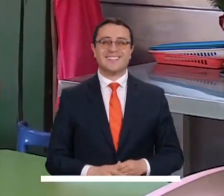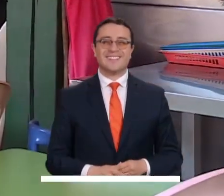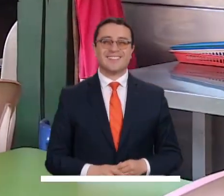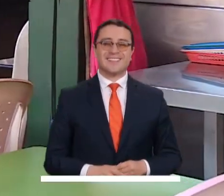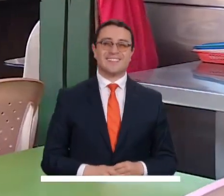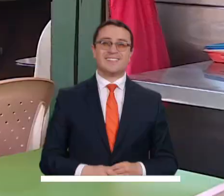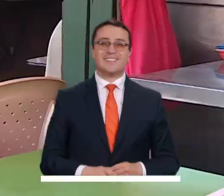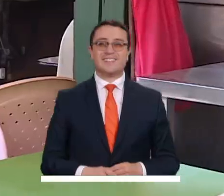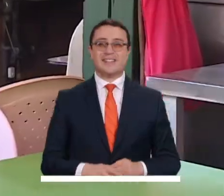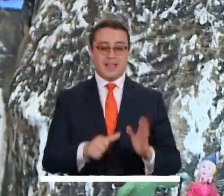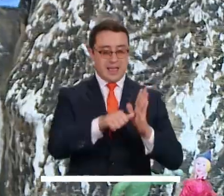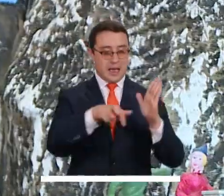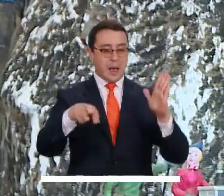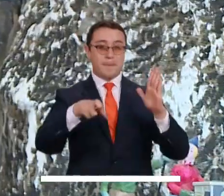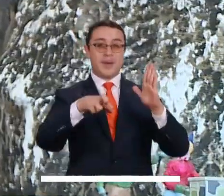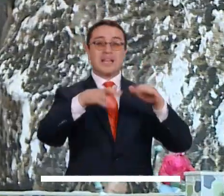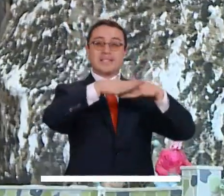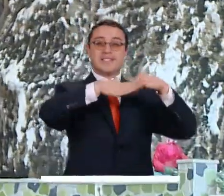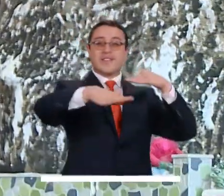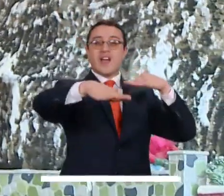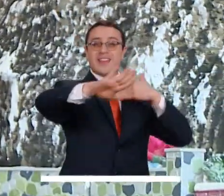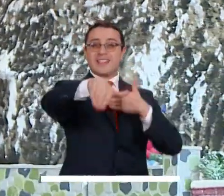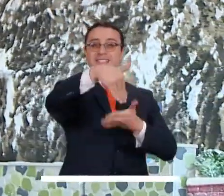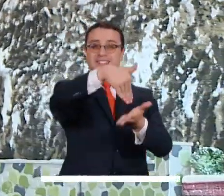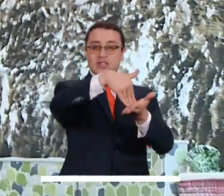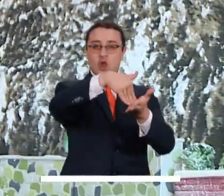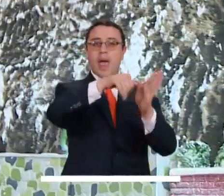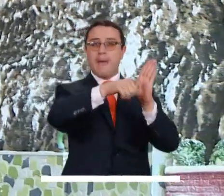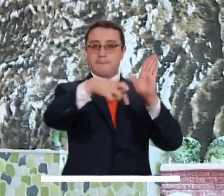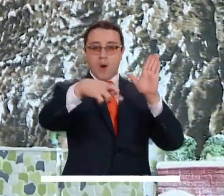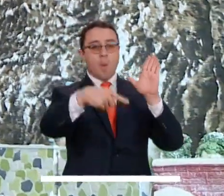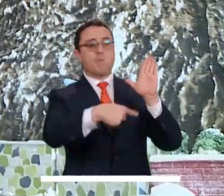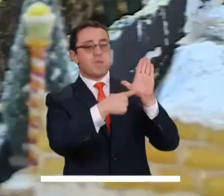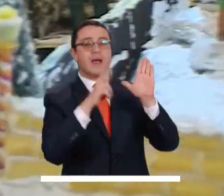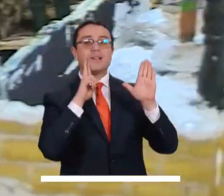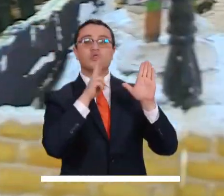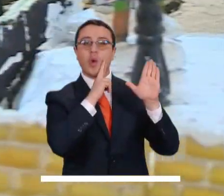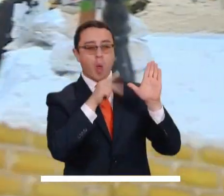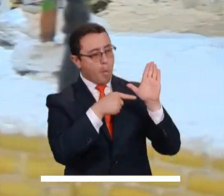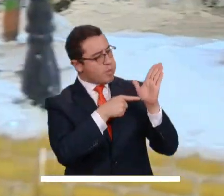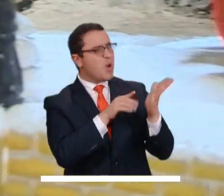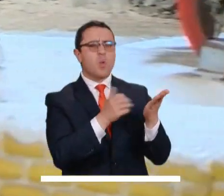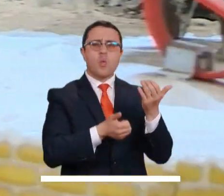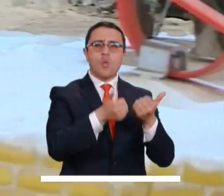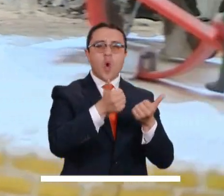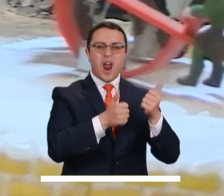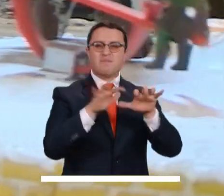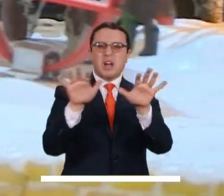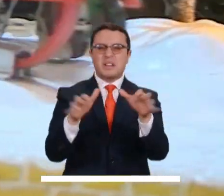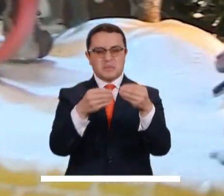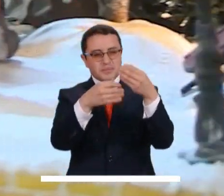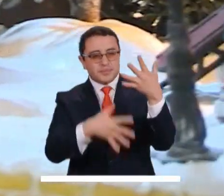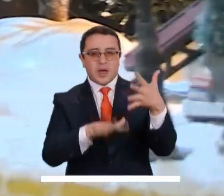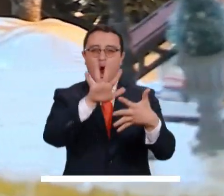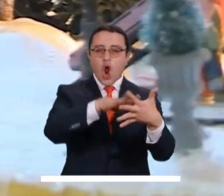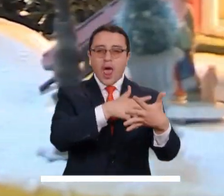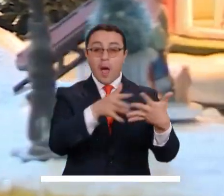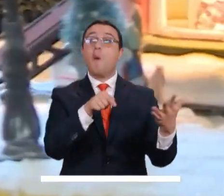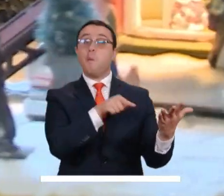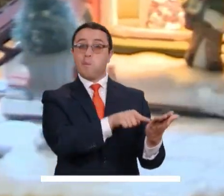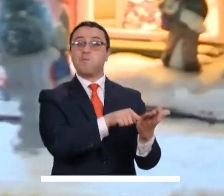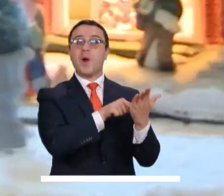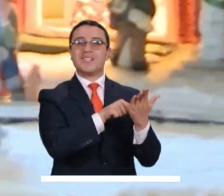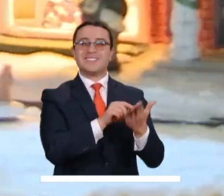A través de la app Sabana Centro, los interesados pueden conocer los restaurantes participantes y las actividades programadas para cada día. Claro,